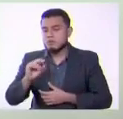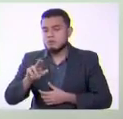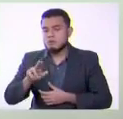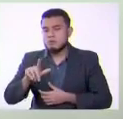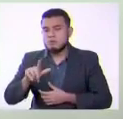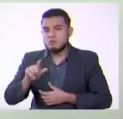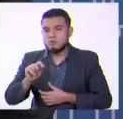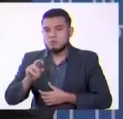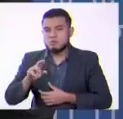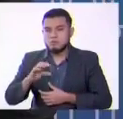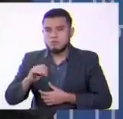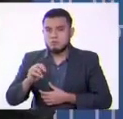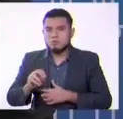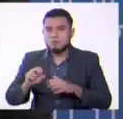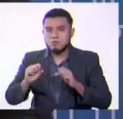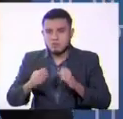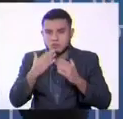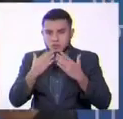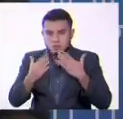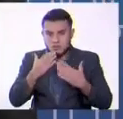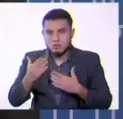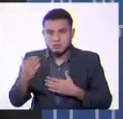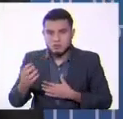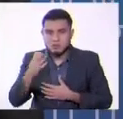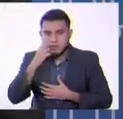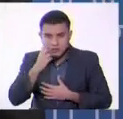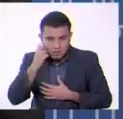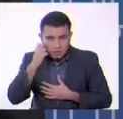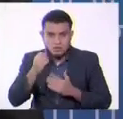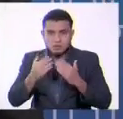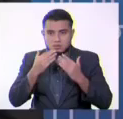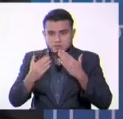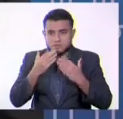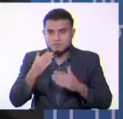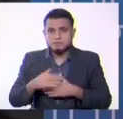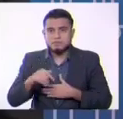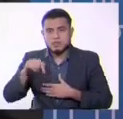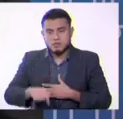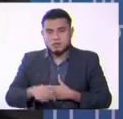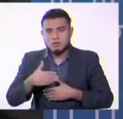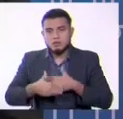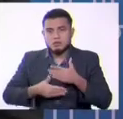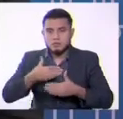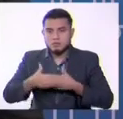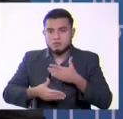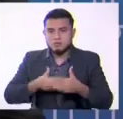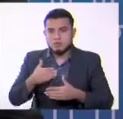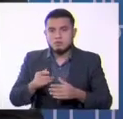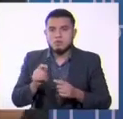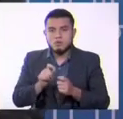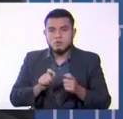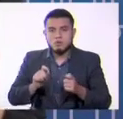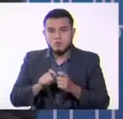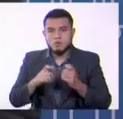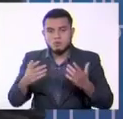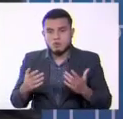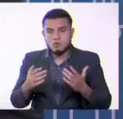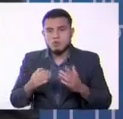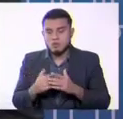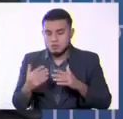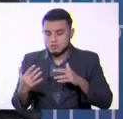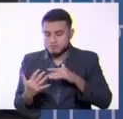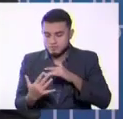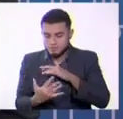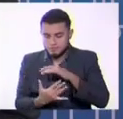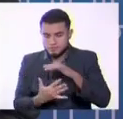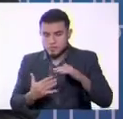mencionarlo. Sí, como Federico nos indicaba, este proceso de aculturación justamente es el contacto entre